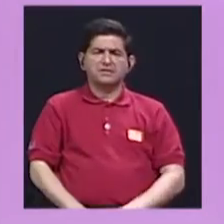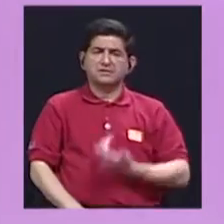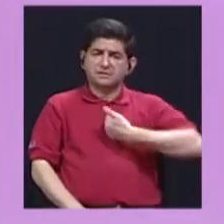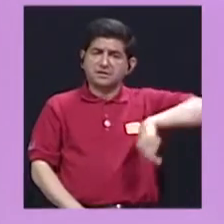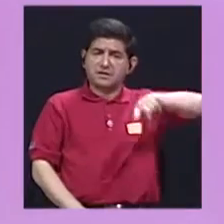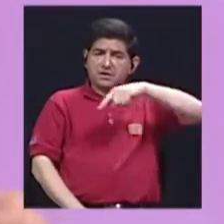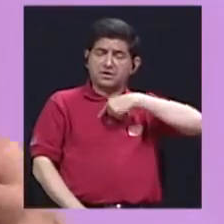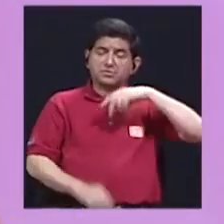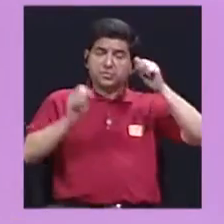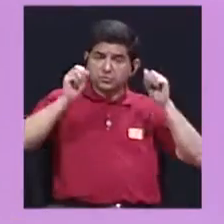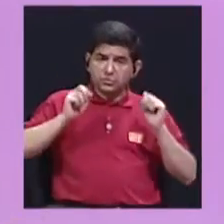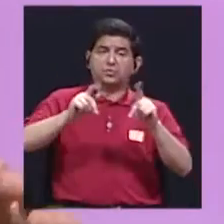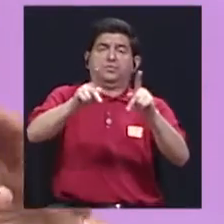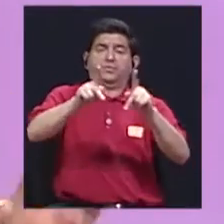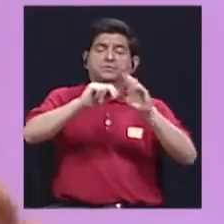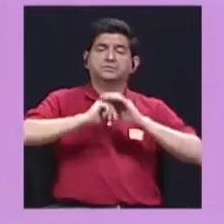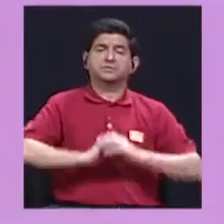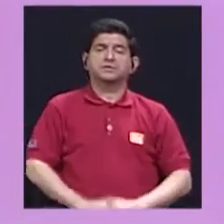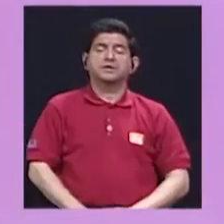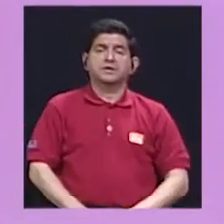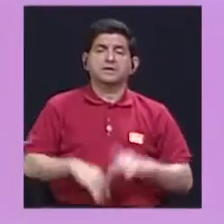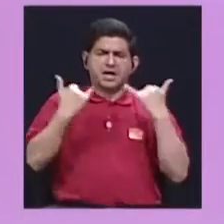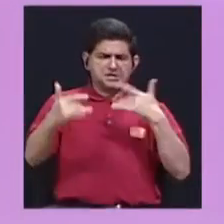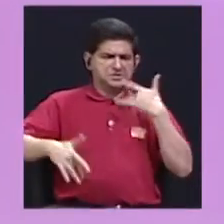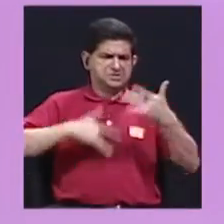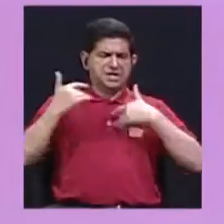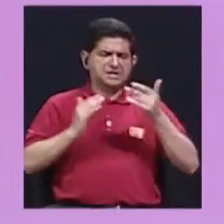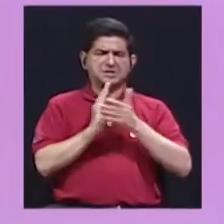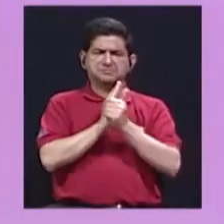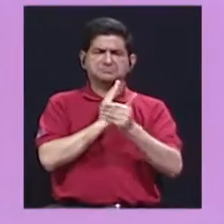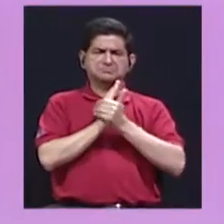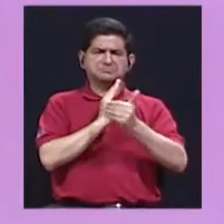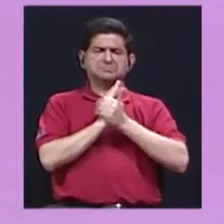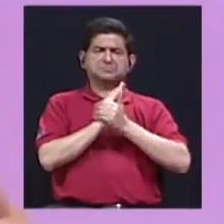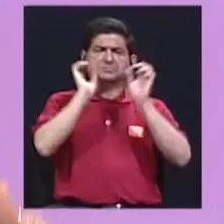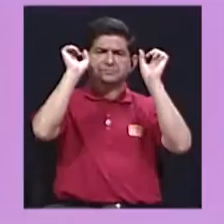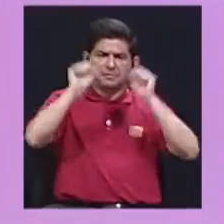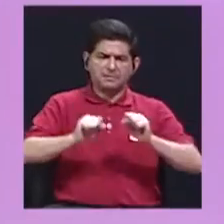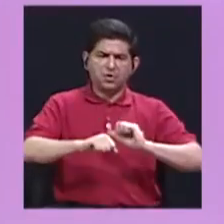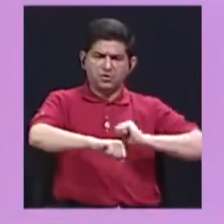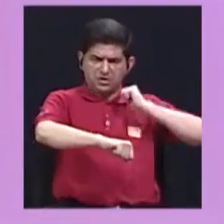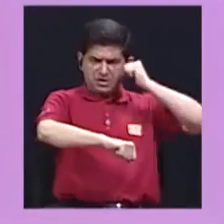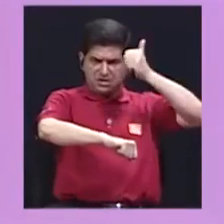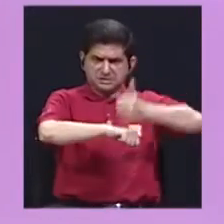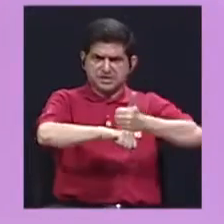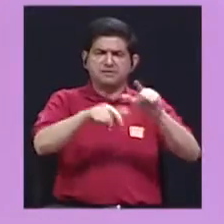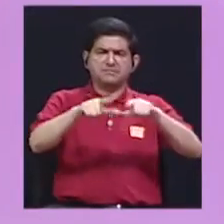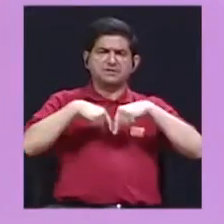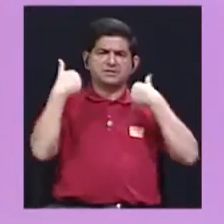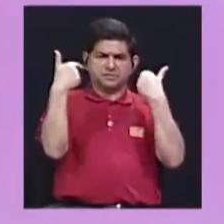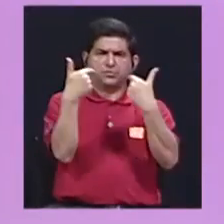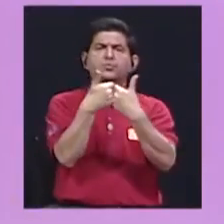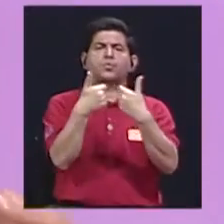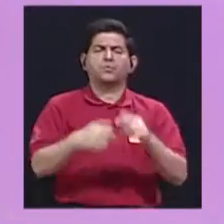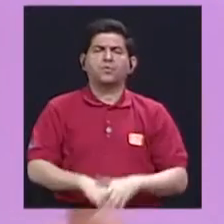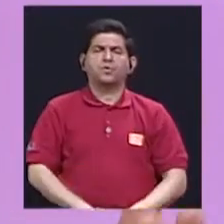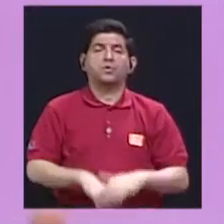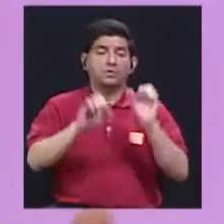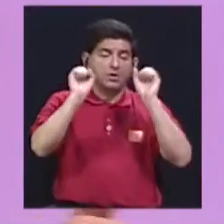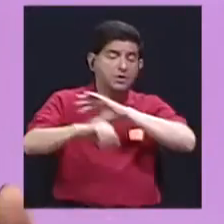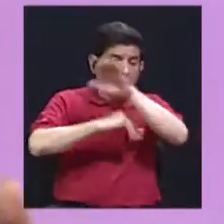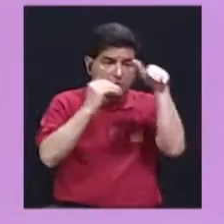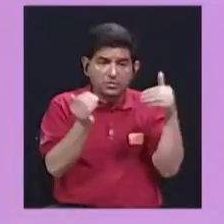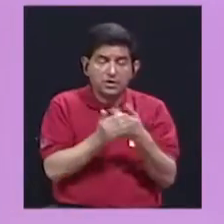y es para que ya sentirnos más capacitadas para poder crear un grupo y llevar